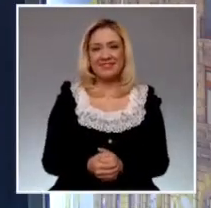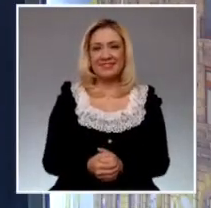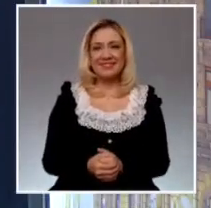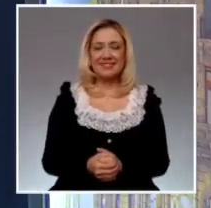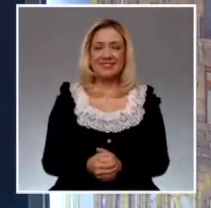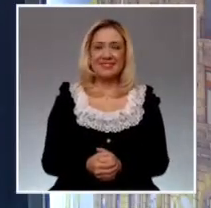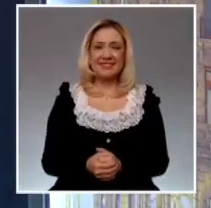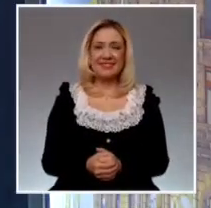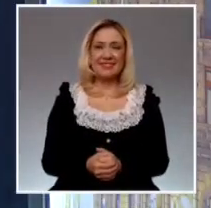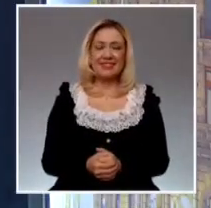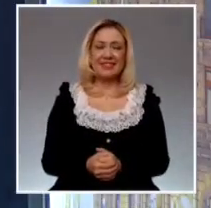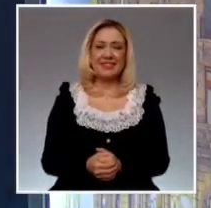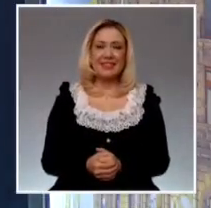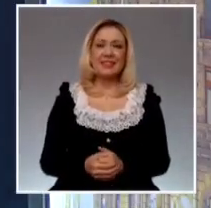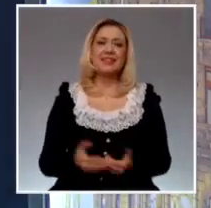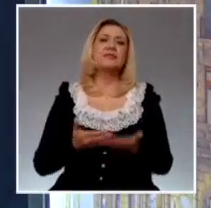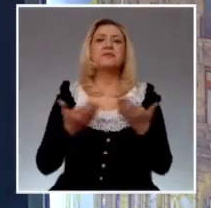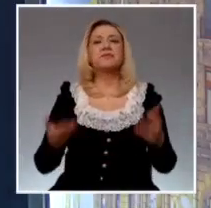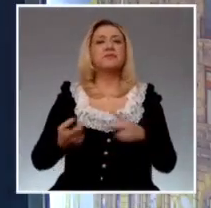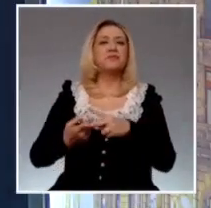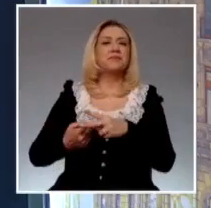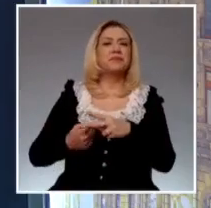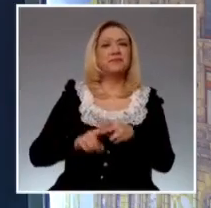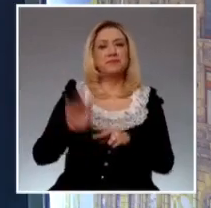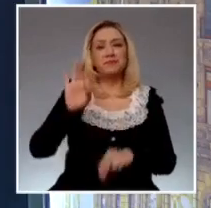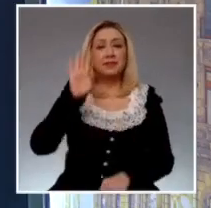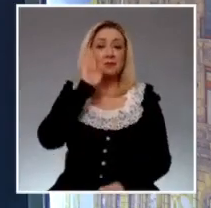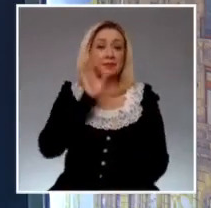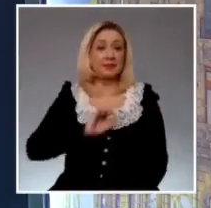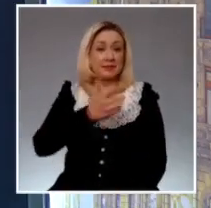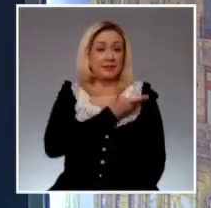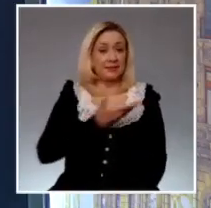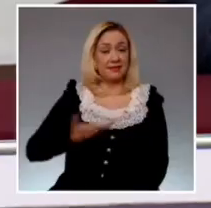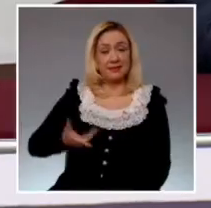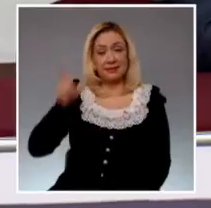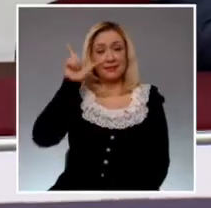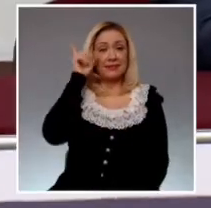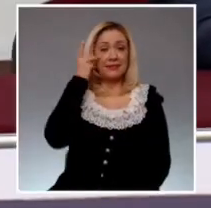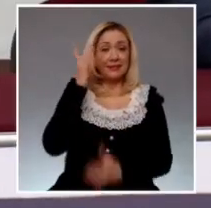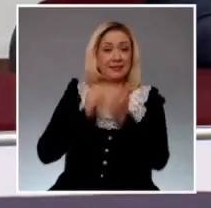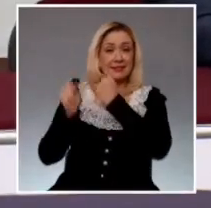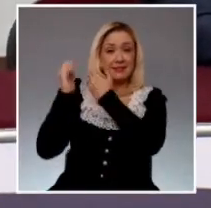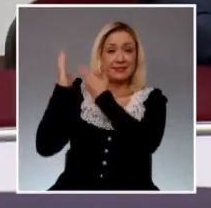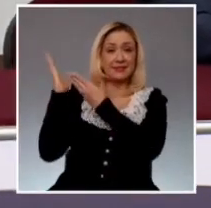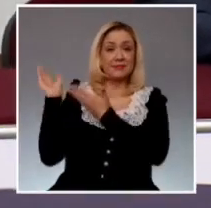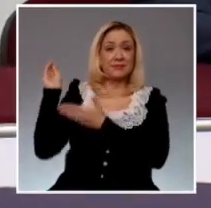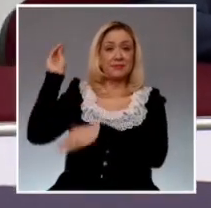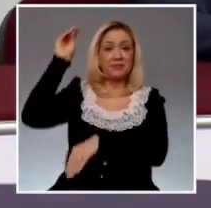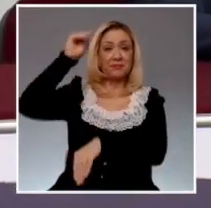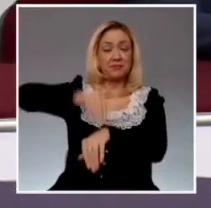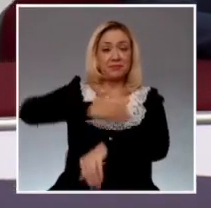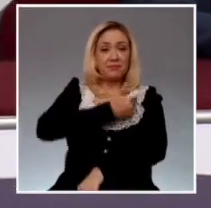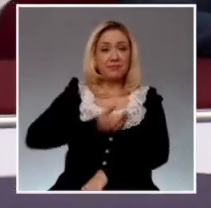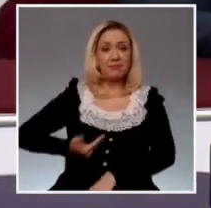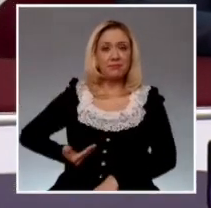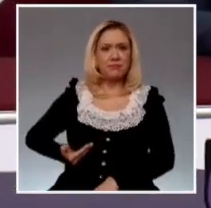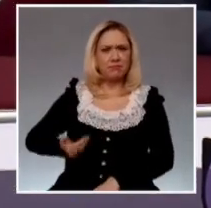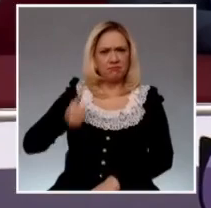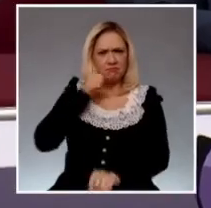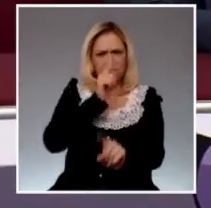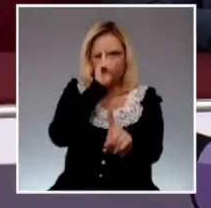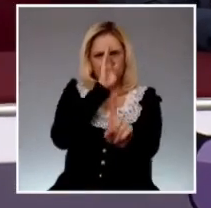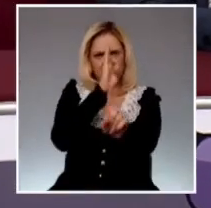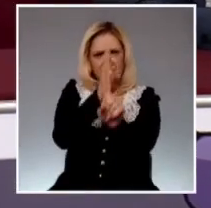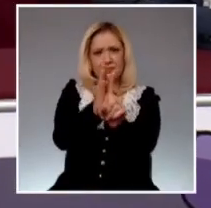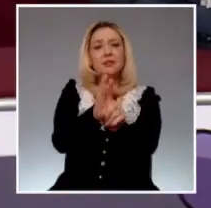Desde el inicio de la administración de la ministra presidenta Norma Lucía Piña Hernández, se ha puesto en el centro la defensa de los derechos humanos,